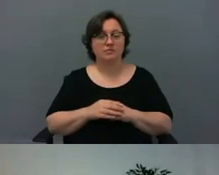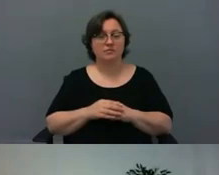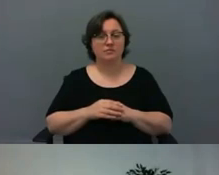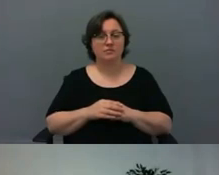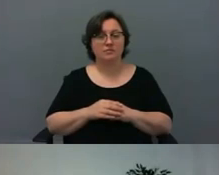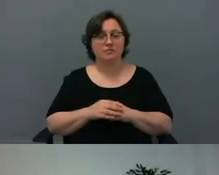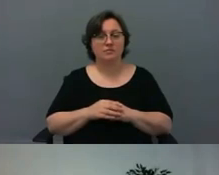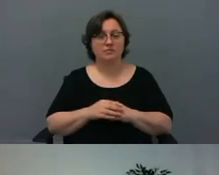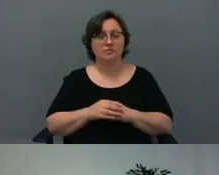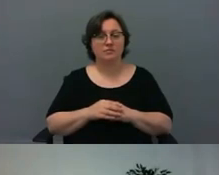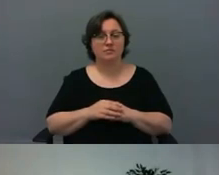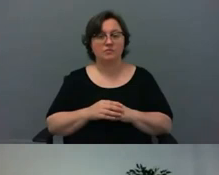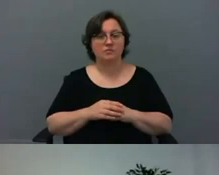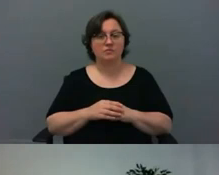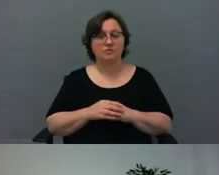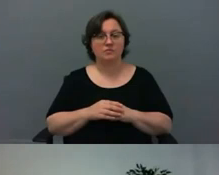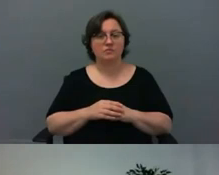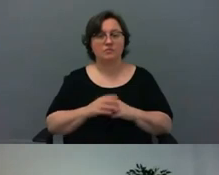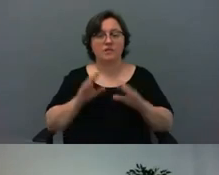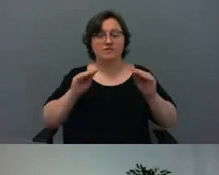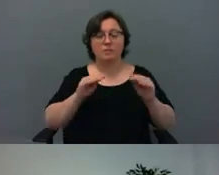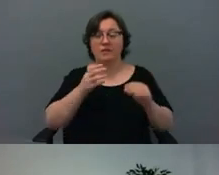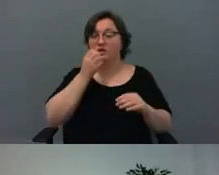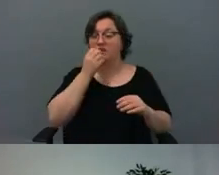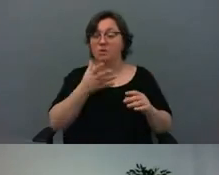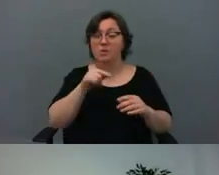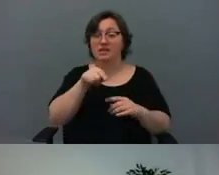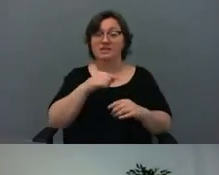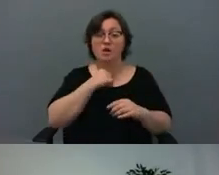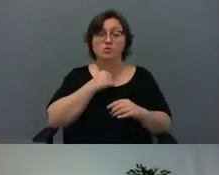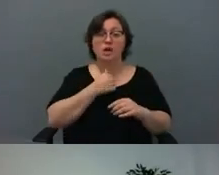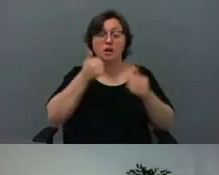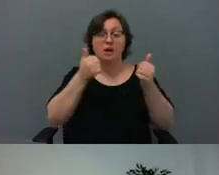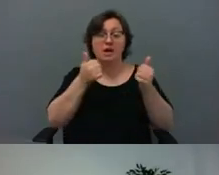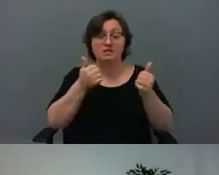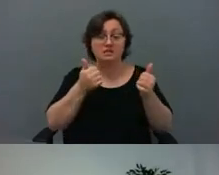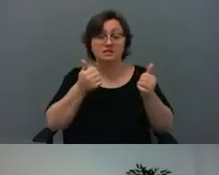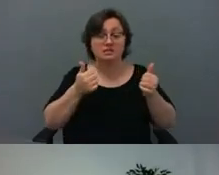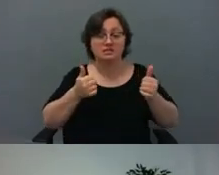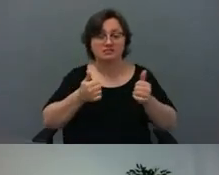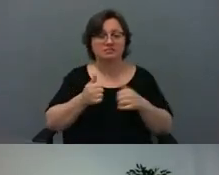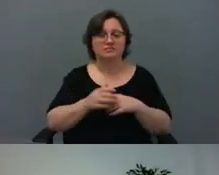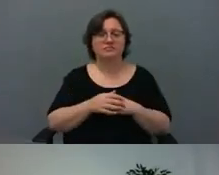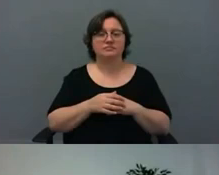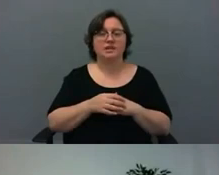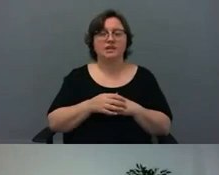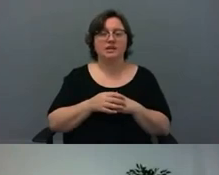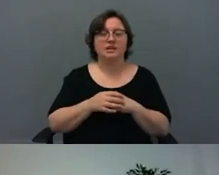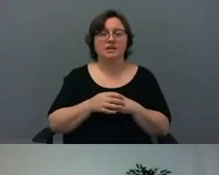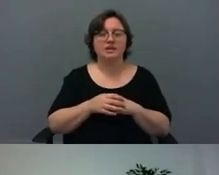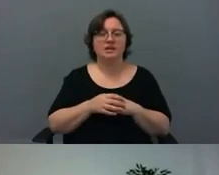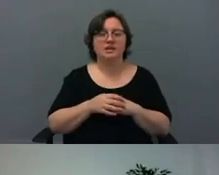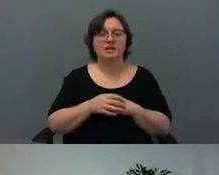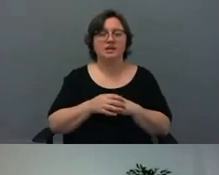A ti te, perdona Luis, la formación está muy bien, pero a ti te gusta mucho, repíteme que se me ha ido esta parte. Como tú